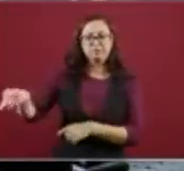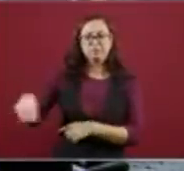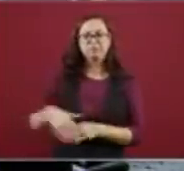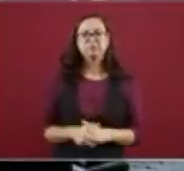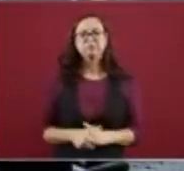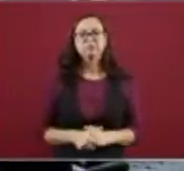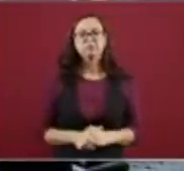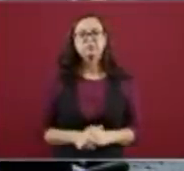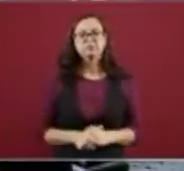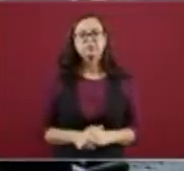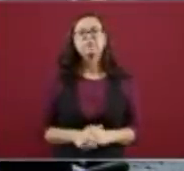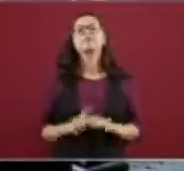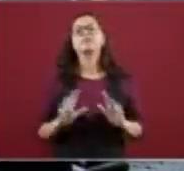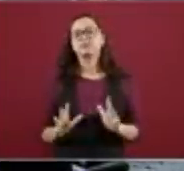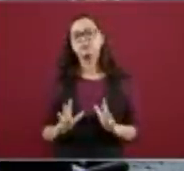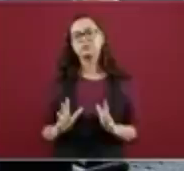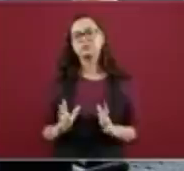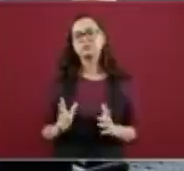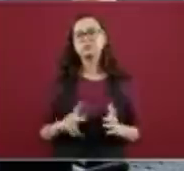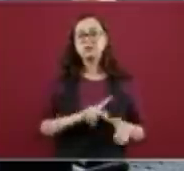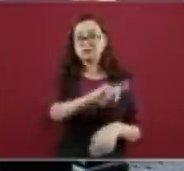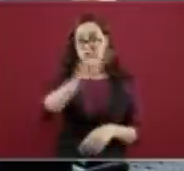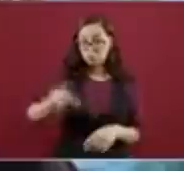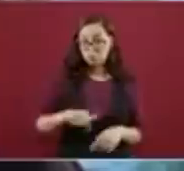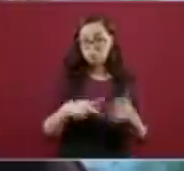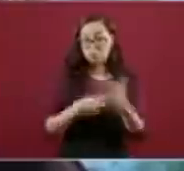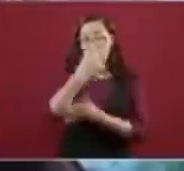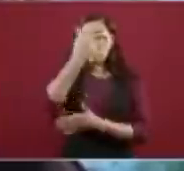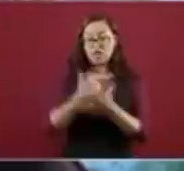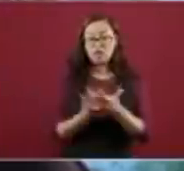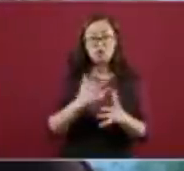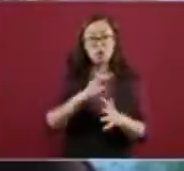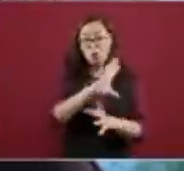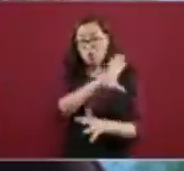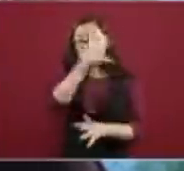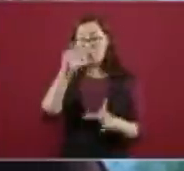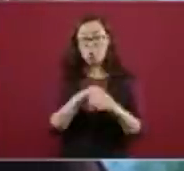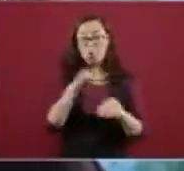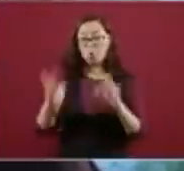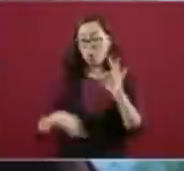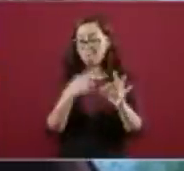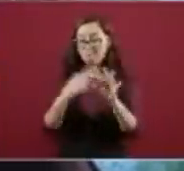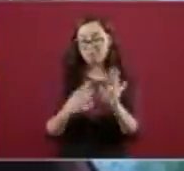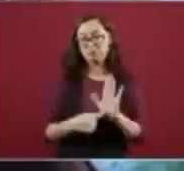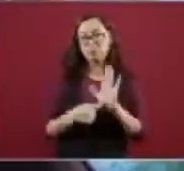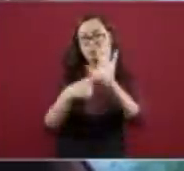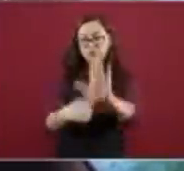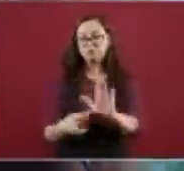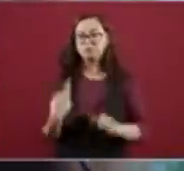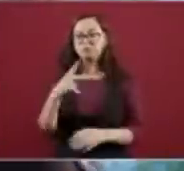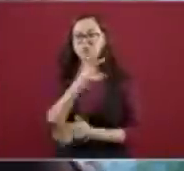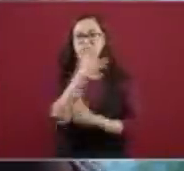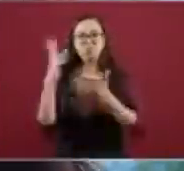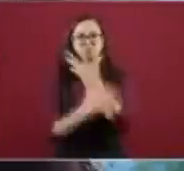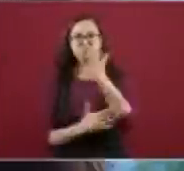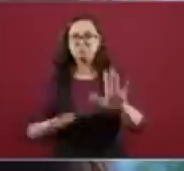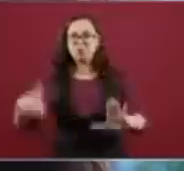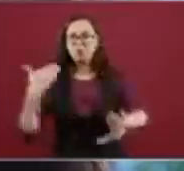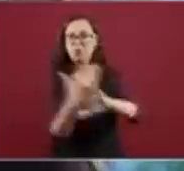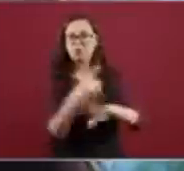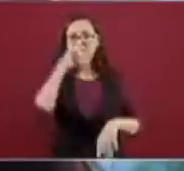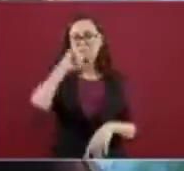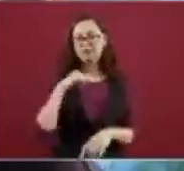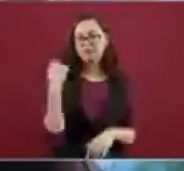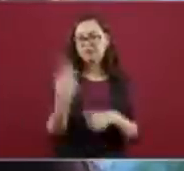después con todo el proyecto se presenta, pero no va a haber impacto al medio ambiente. Es en la